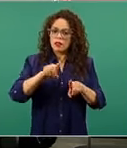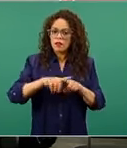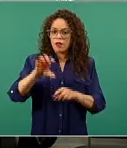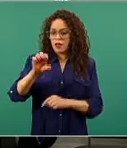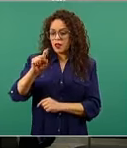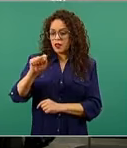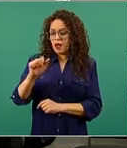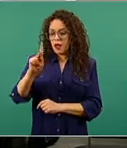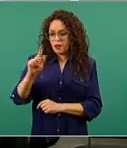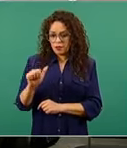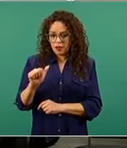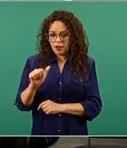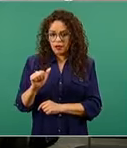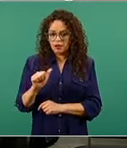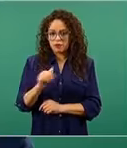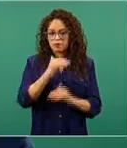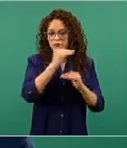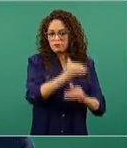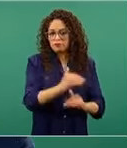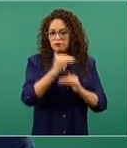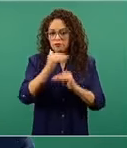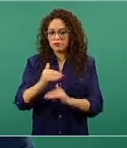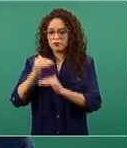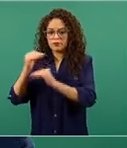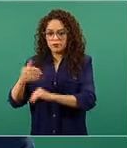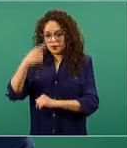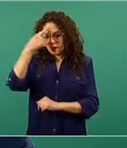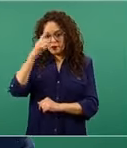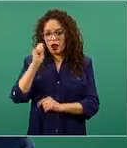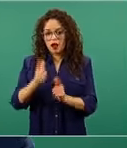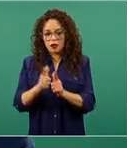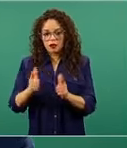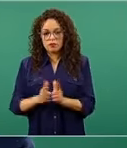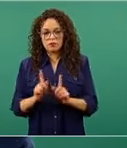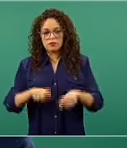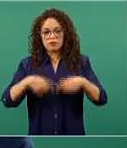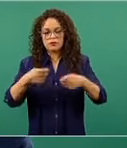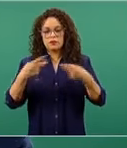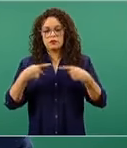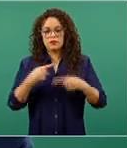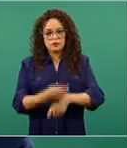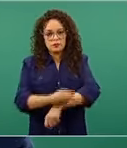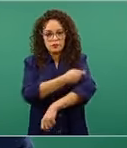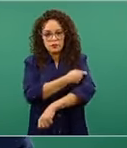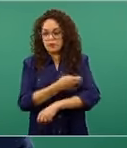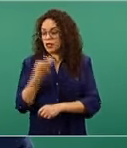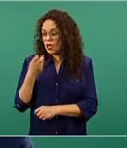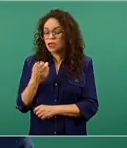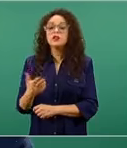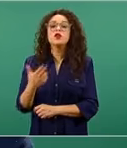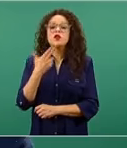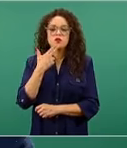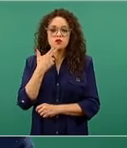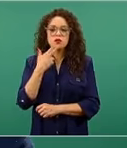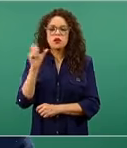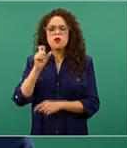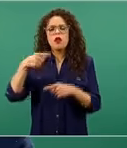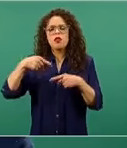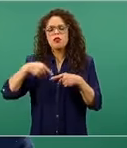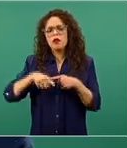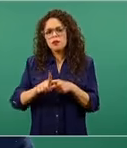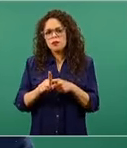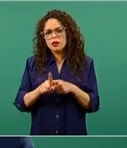modificaciones del plan de vacunación contra COVID, hemos utilizado. La abrimos originalmente para